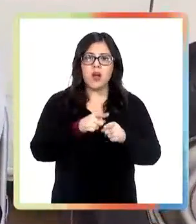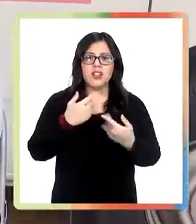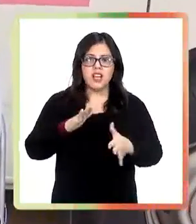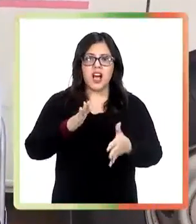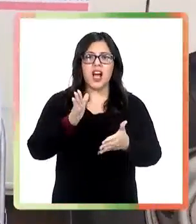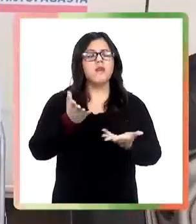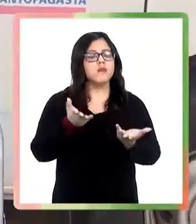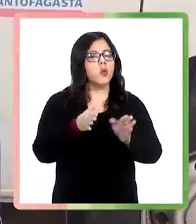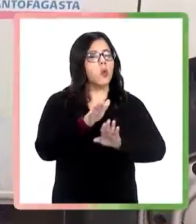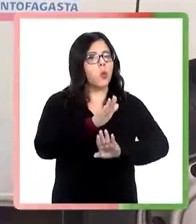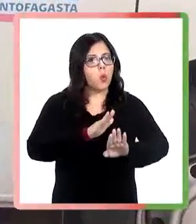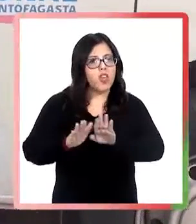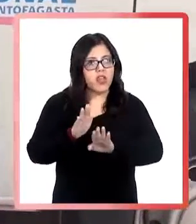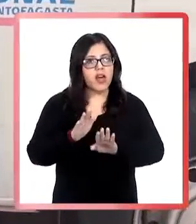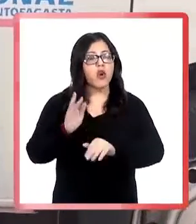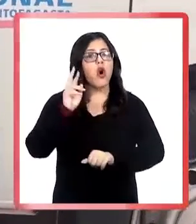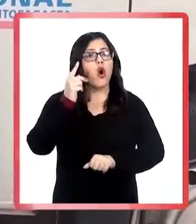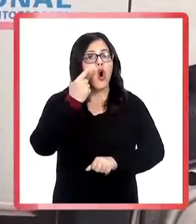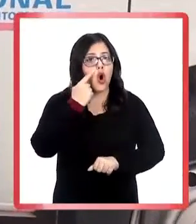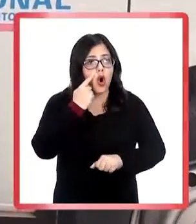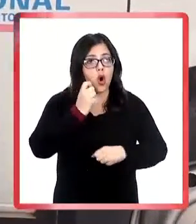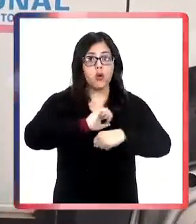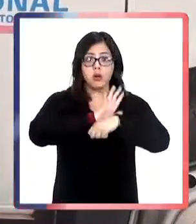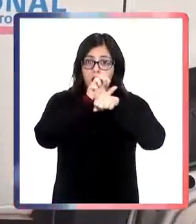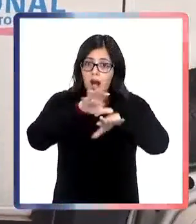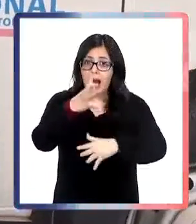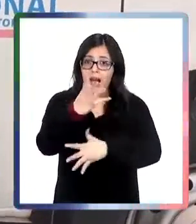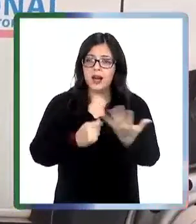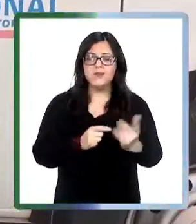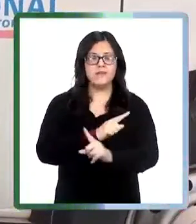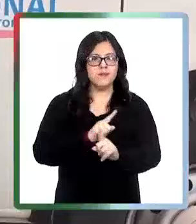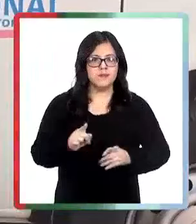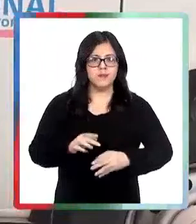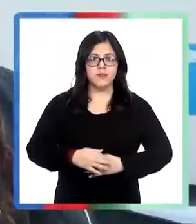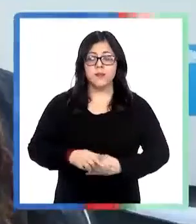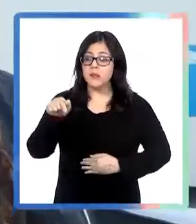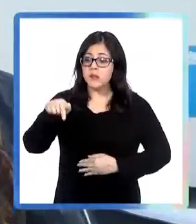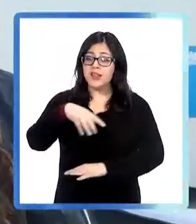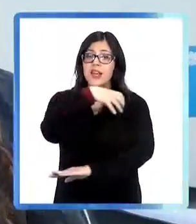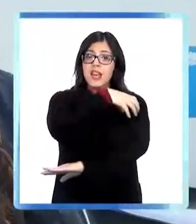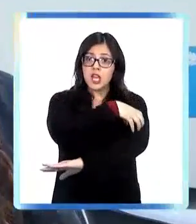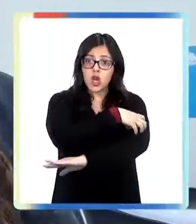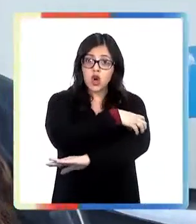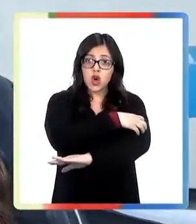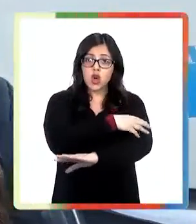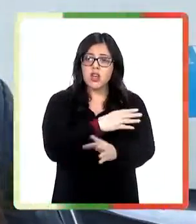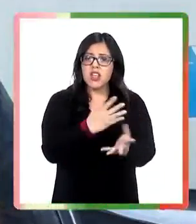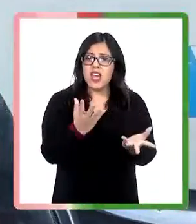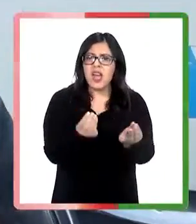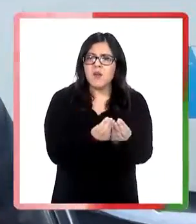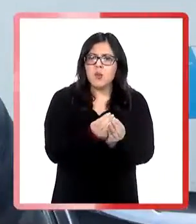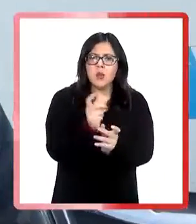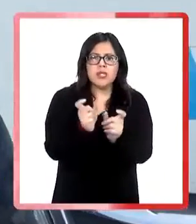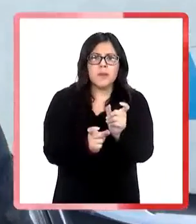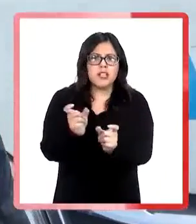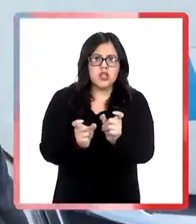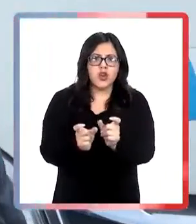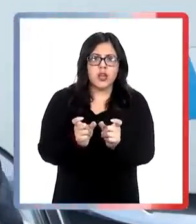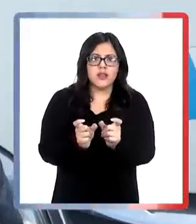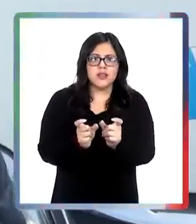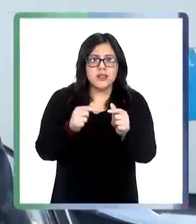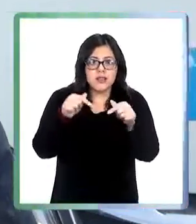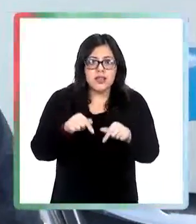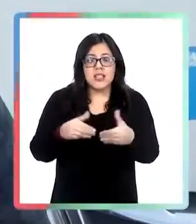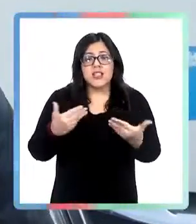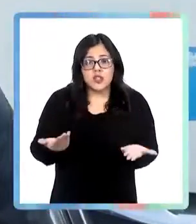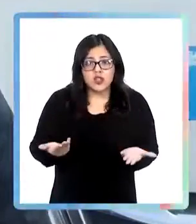caso ante una pandemia que, recordemos, aún no ha terminado. Esta es una región donde existe mucha población flotante, por lo